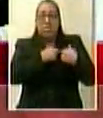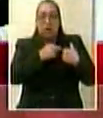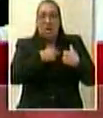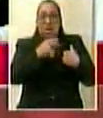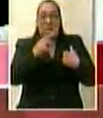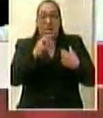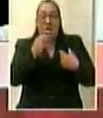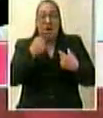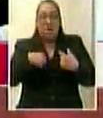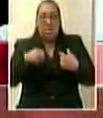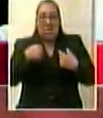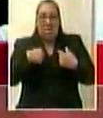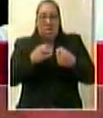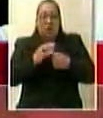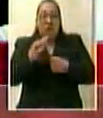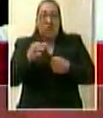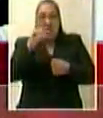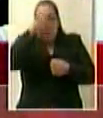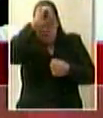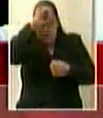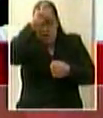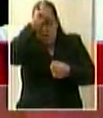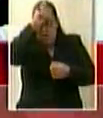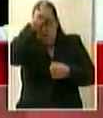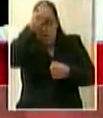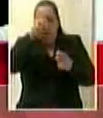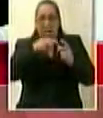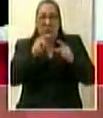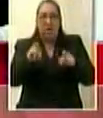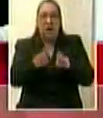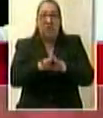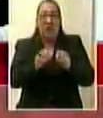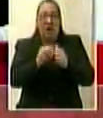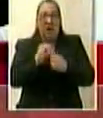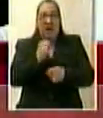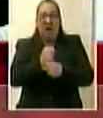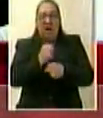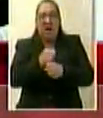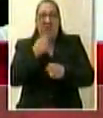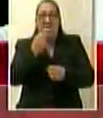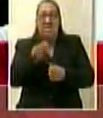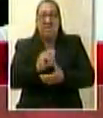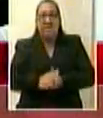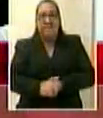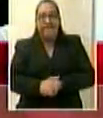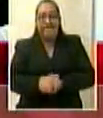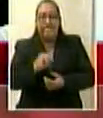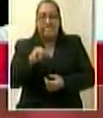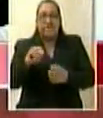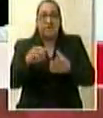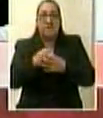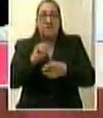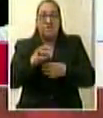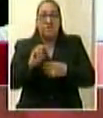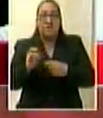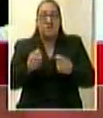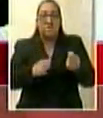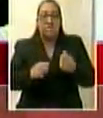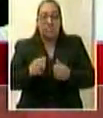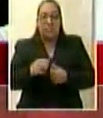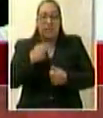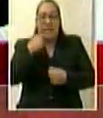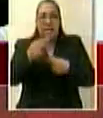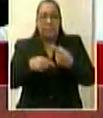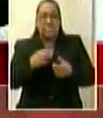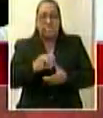representante de la Municipalidad Provincial Cusco. Igualmente, las funciones de este Consejo de Administración son